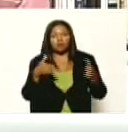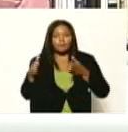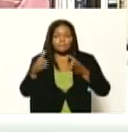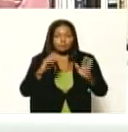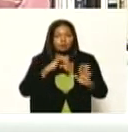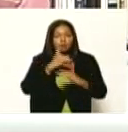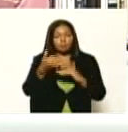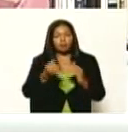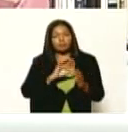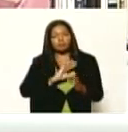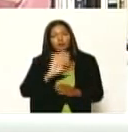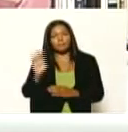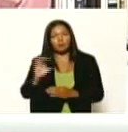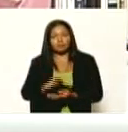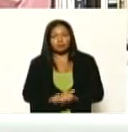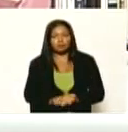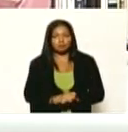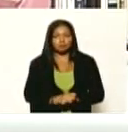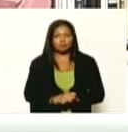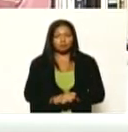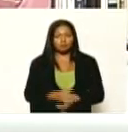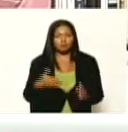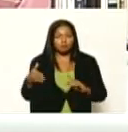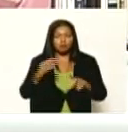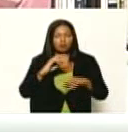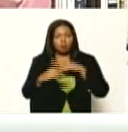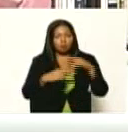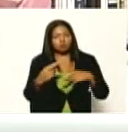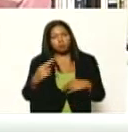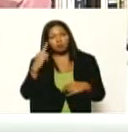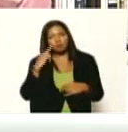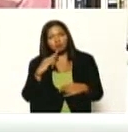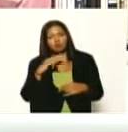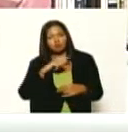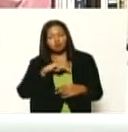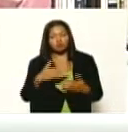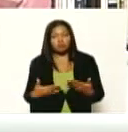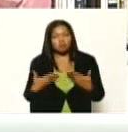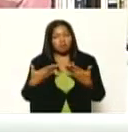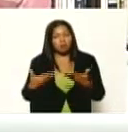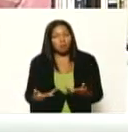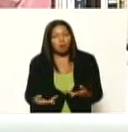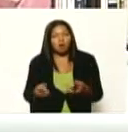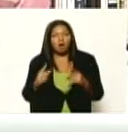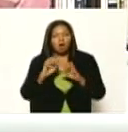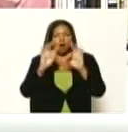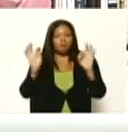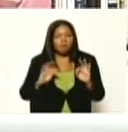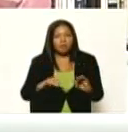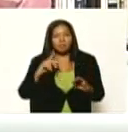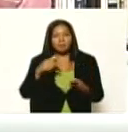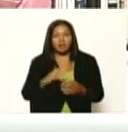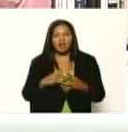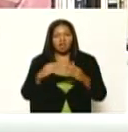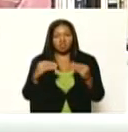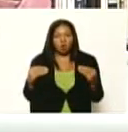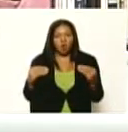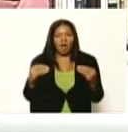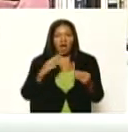patria 2025. El camino de la revolución bolivariana, a la cual nos entregamos en vanguardia todo nuestro